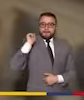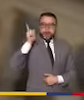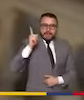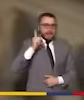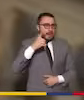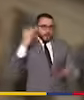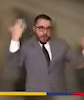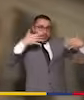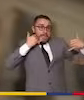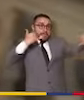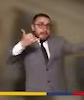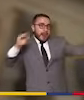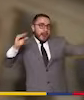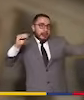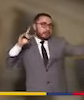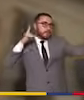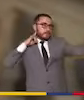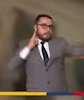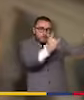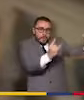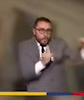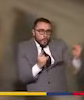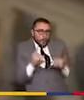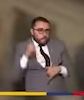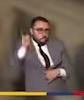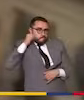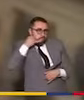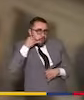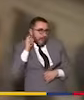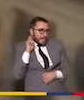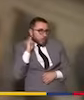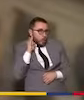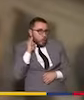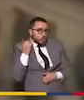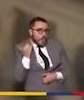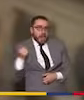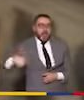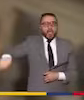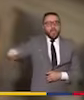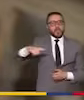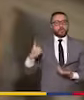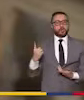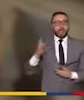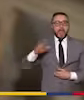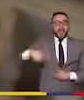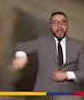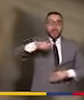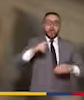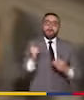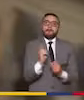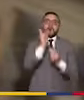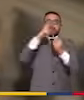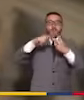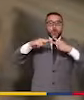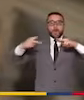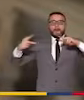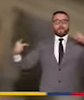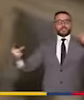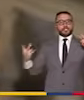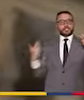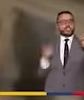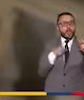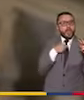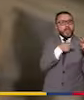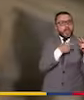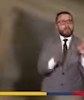meses, los del principal partido de la oposición entonces, que terminó siendo la primera fuerza política del país, con